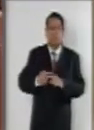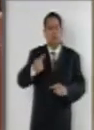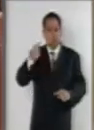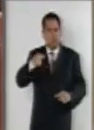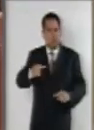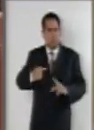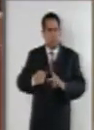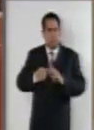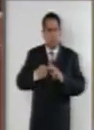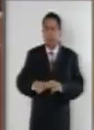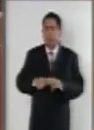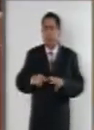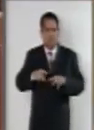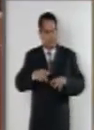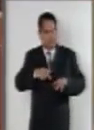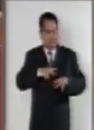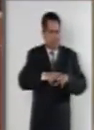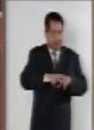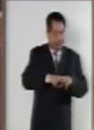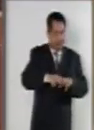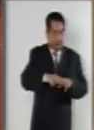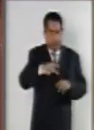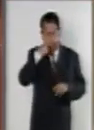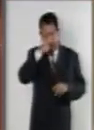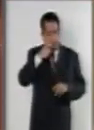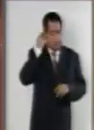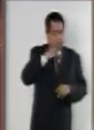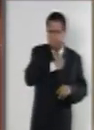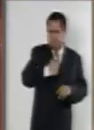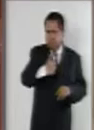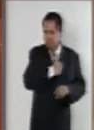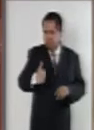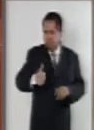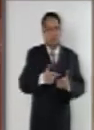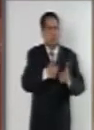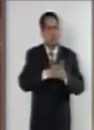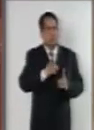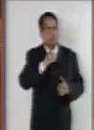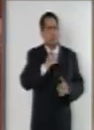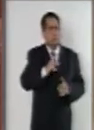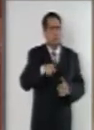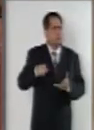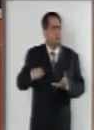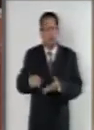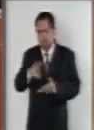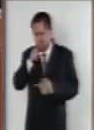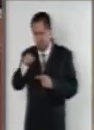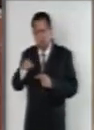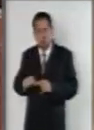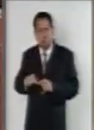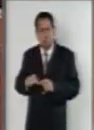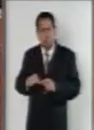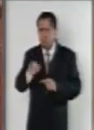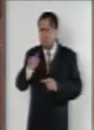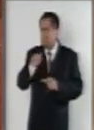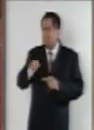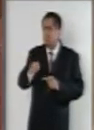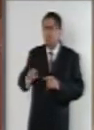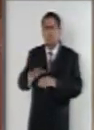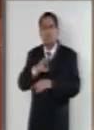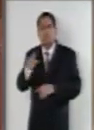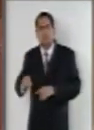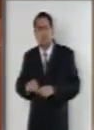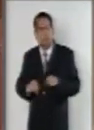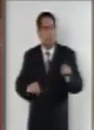tren México-Querétaro con el grupo IGA y no puede empezar el corredor interoceánico del Istmo? ¿Por qué para